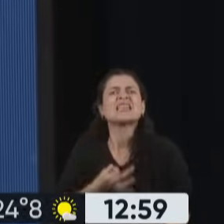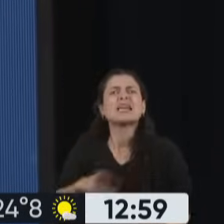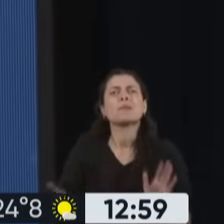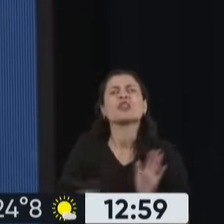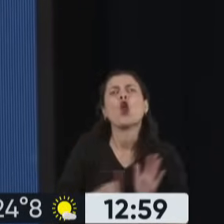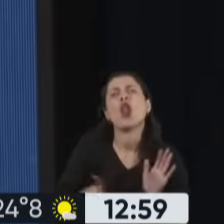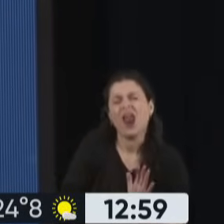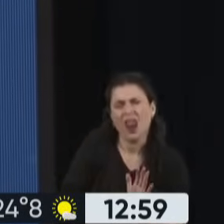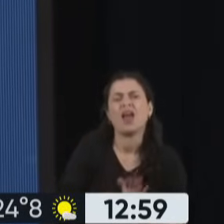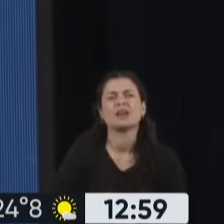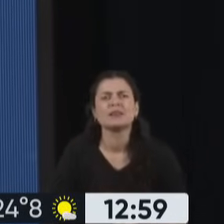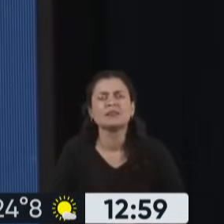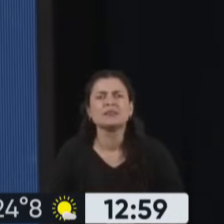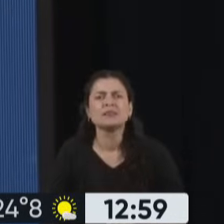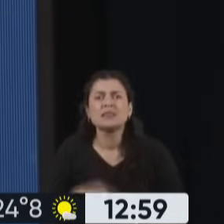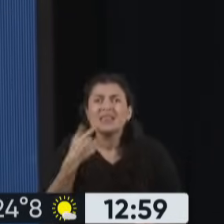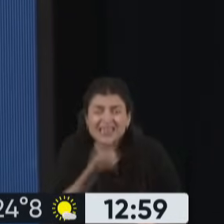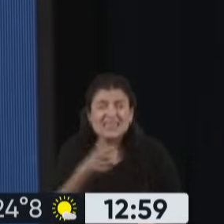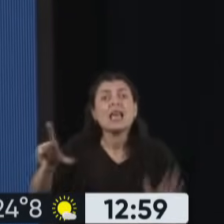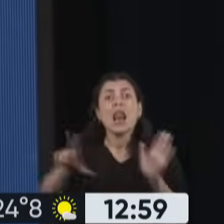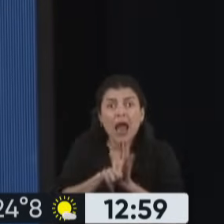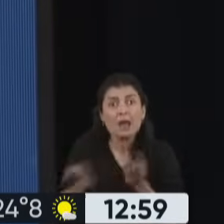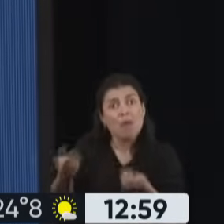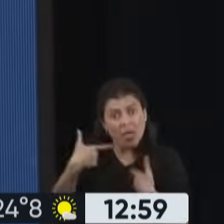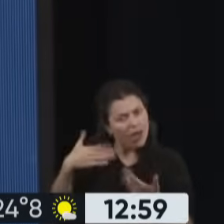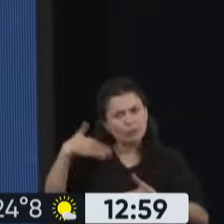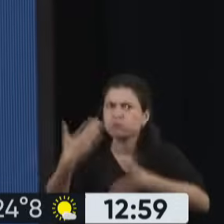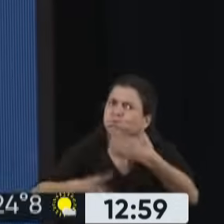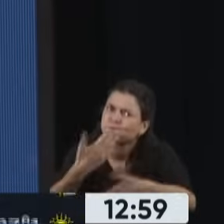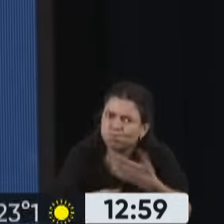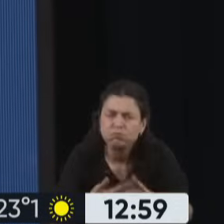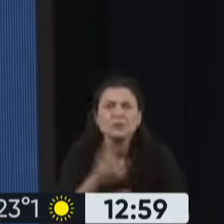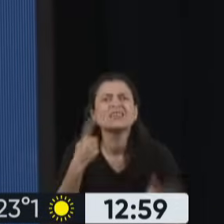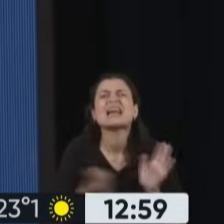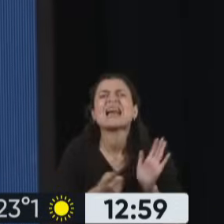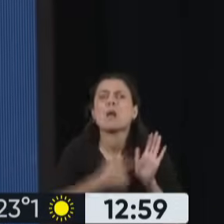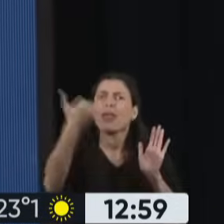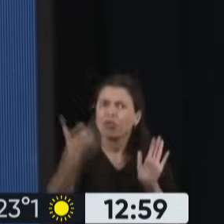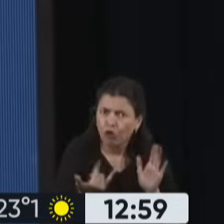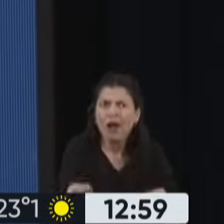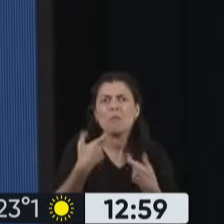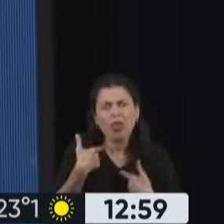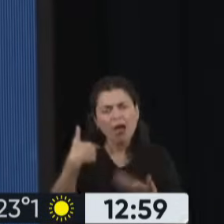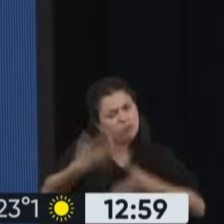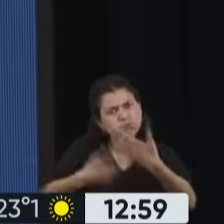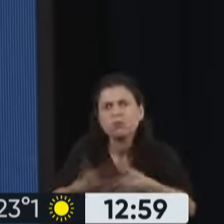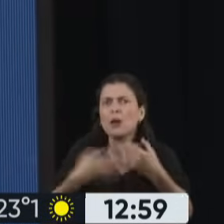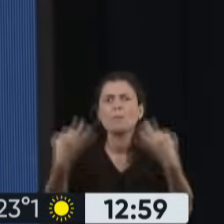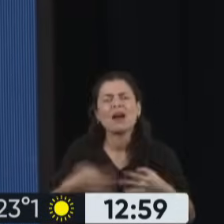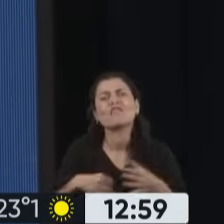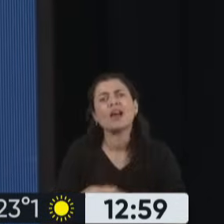y dentro de la cancha vale todo. Todo lo que permite el reglamento. ¿Estaba permitido en el reglamento? Sí. Bueno, que la vayan a buscar, la tienen